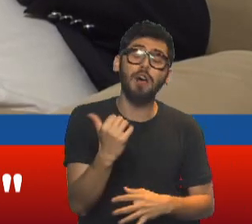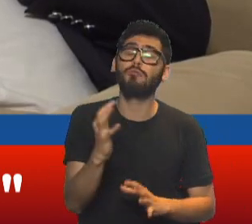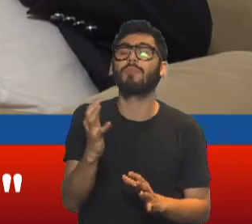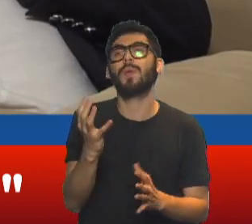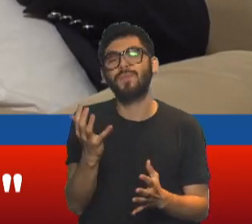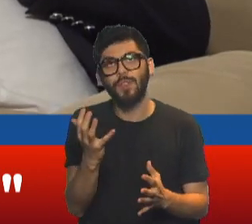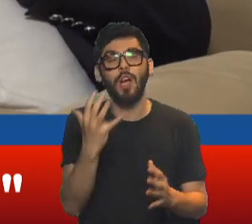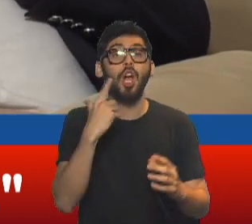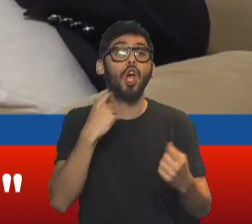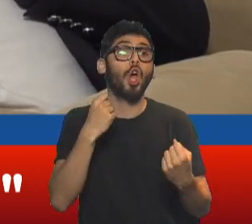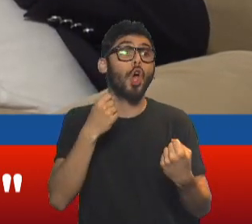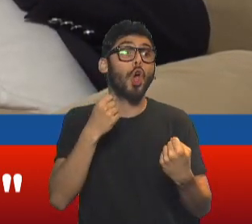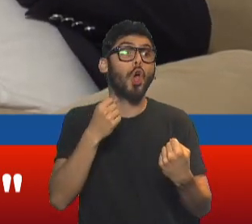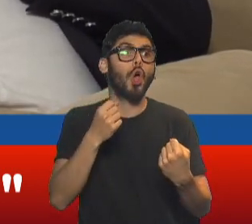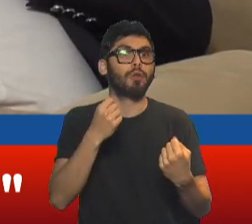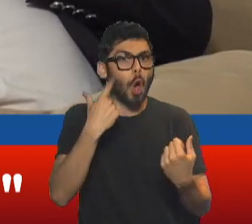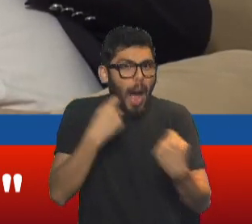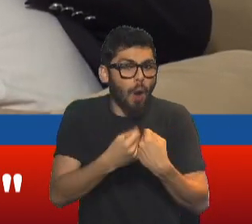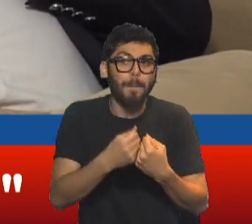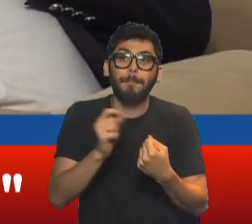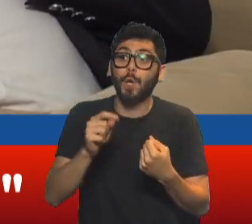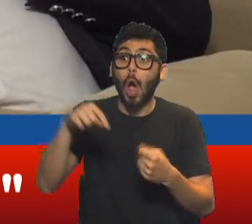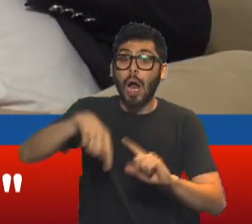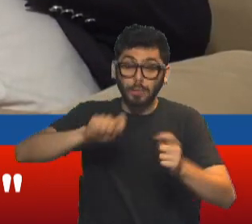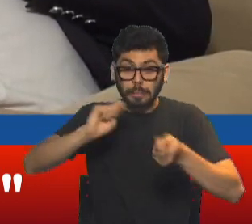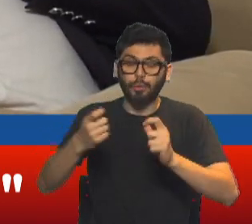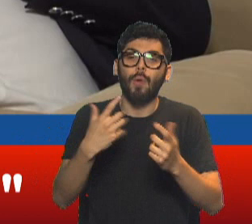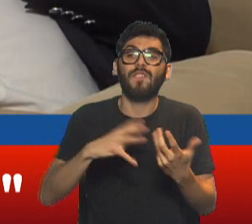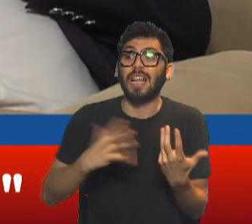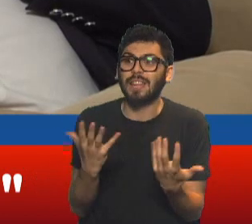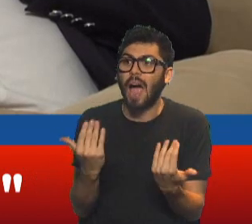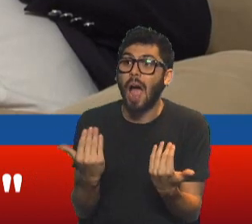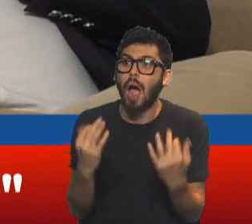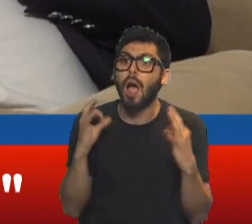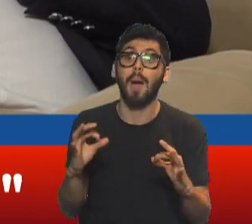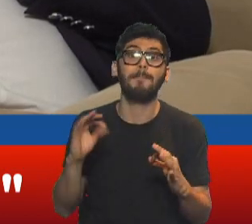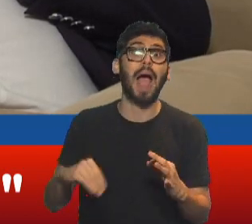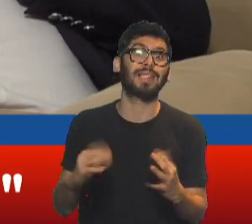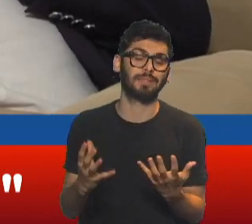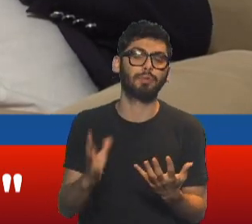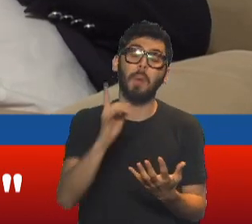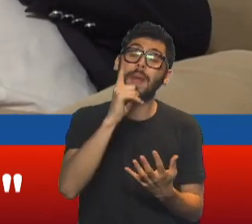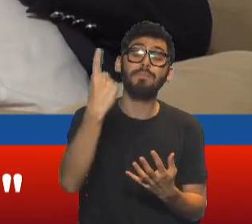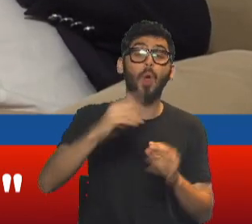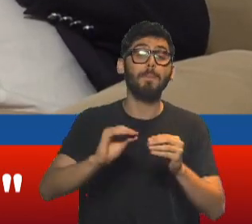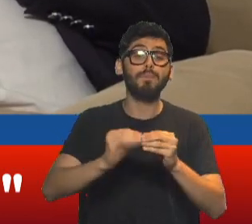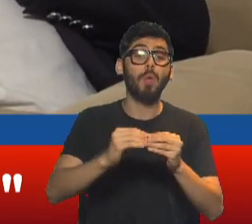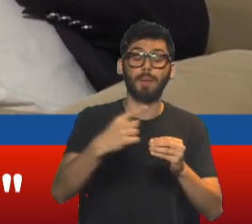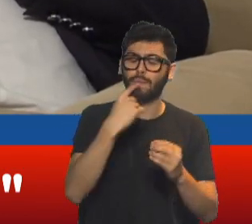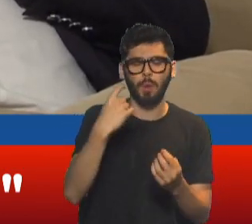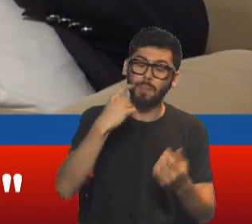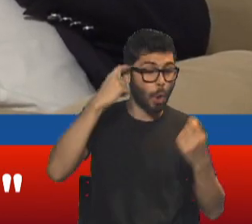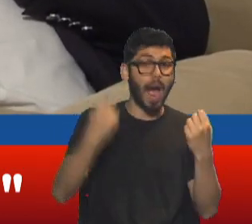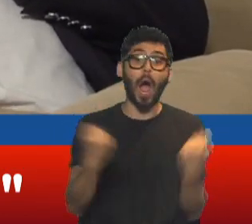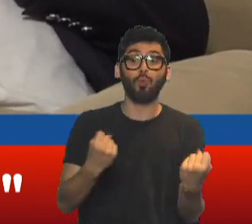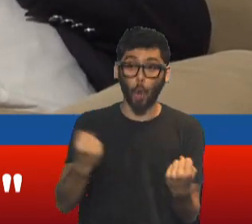vos. No me animo porque no tengo todos los elementos. Lo que sí creo que primero tenemos que saber cuál es el problema. Porque si se nos rompe el auto, yo lo quiero